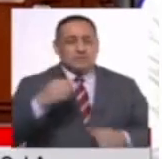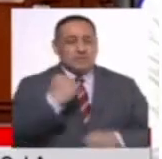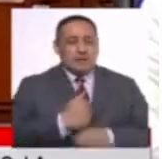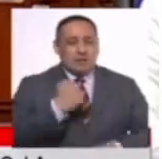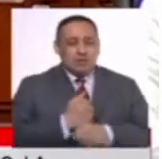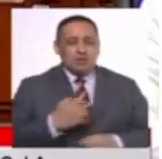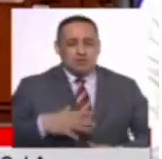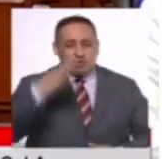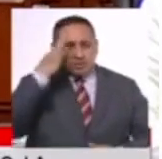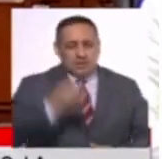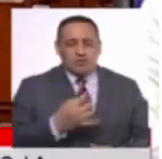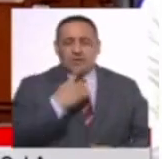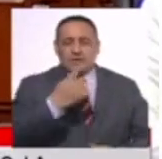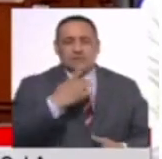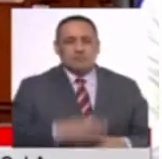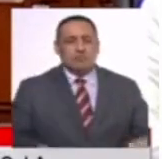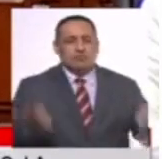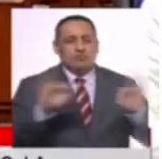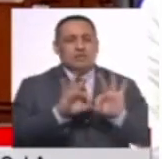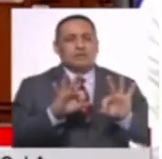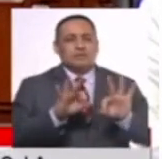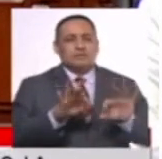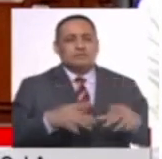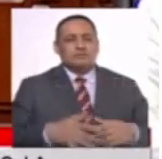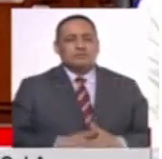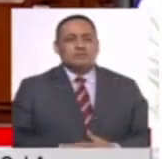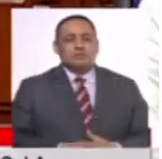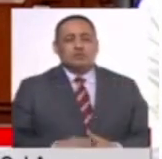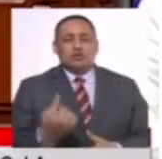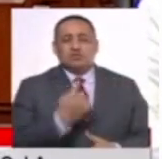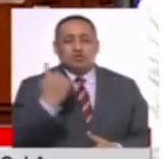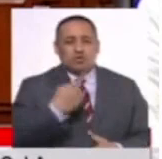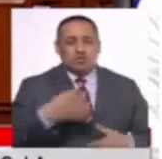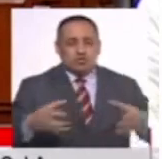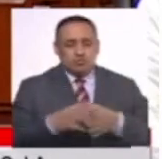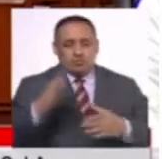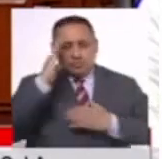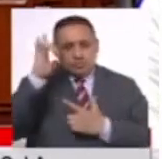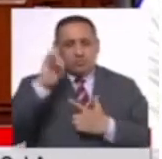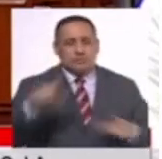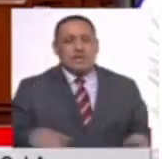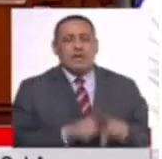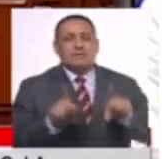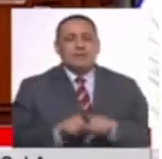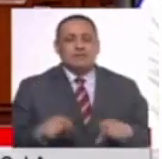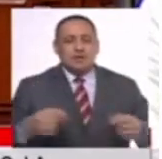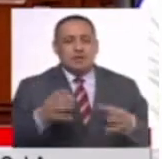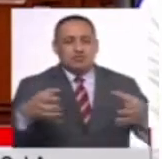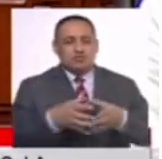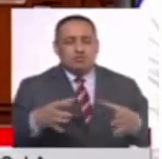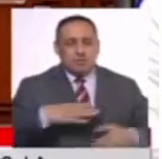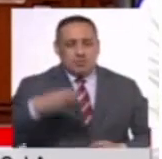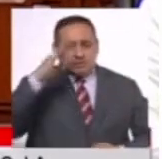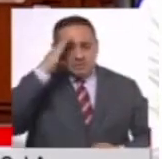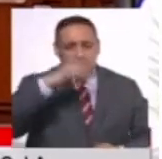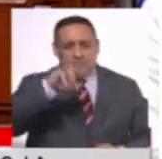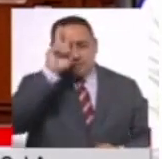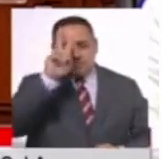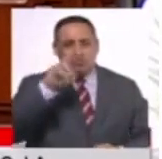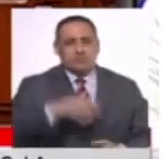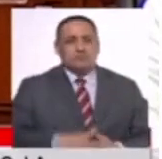tarea que consideramos es muy importante, no solo de las Fuerzas Armadas, sino también de nuestra Policía Nacional,